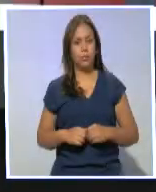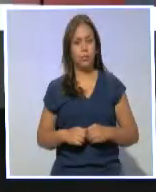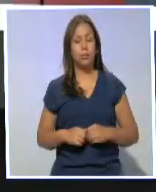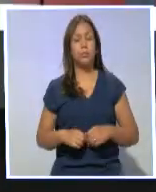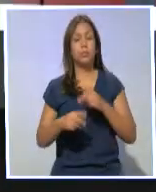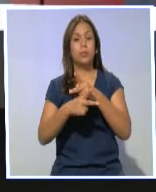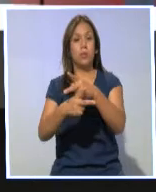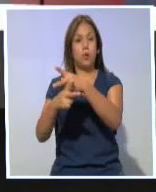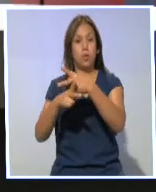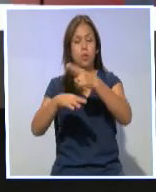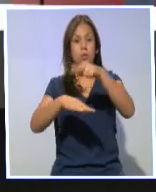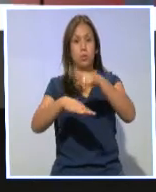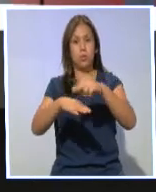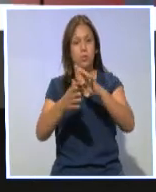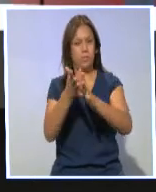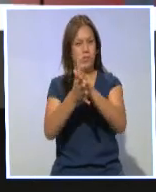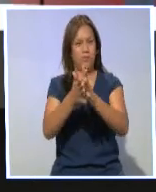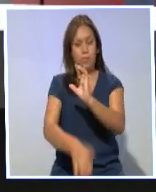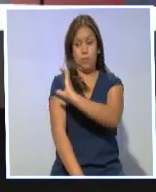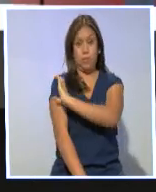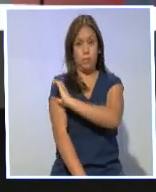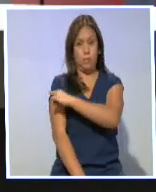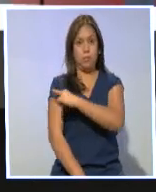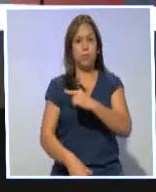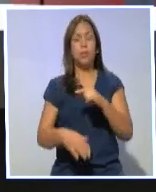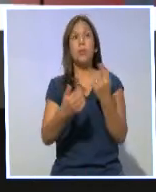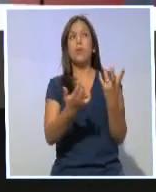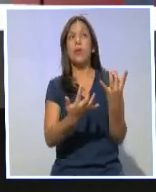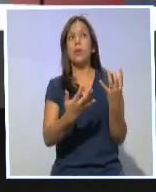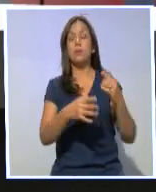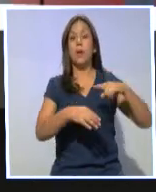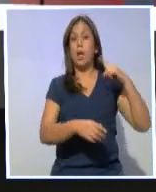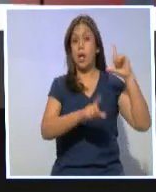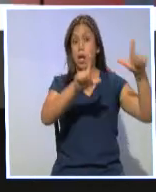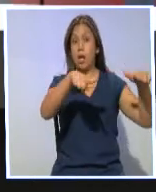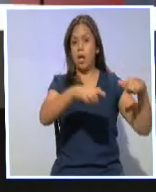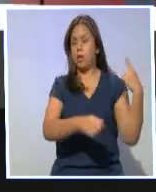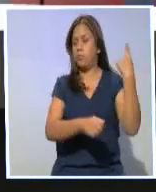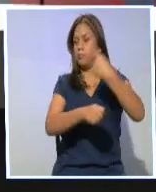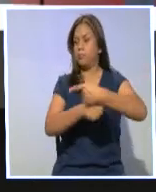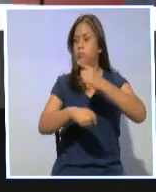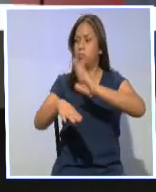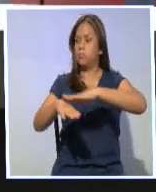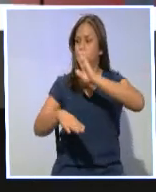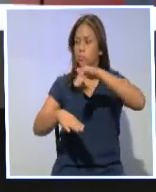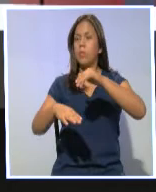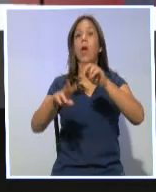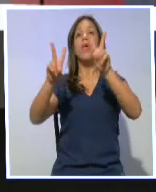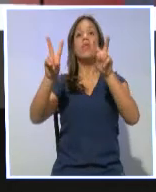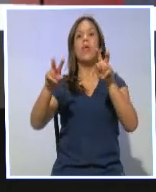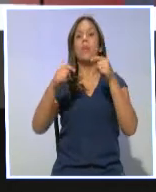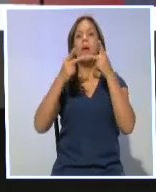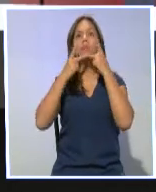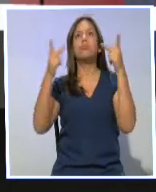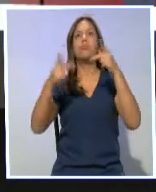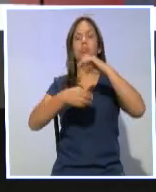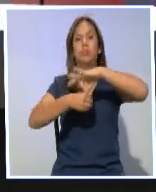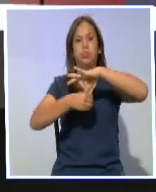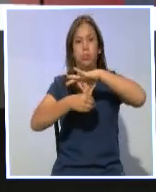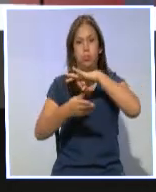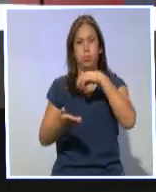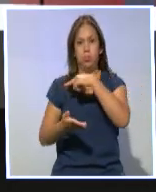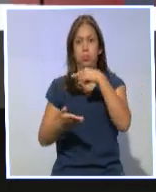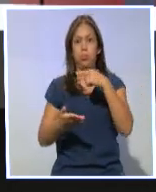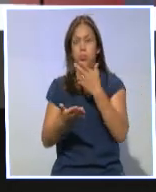El Consejo Nacional Electoral está a la espera del decreto ejecutivo con el que se llamaría a la consulta popular y referéndum planteados por